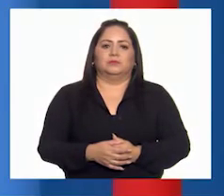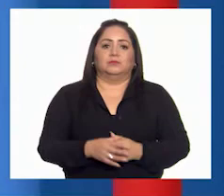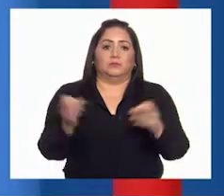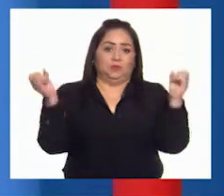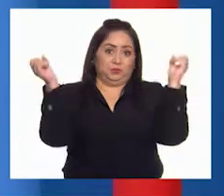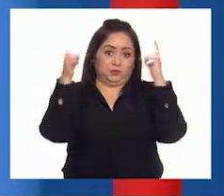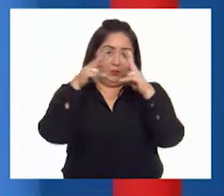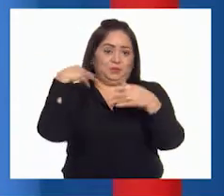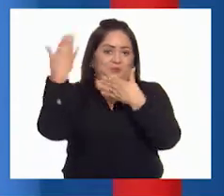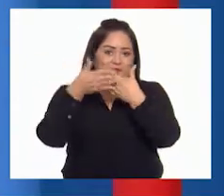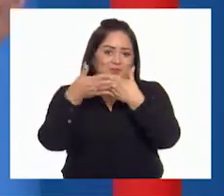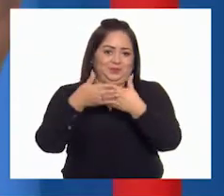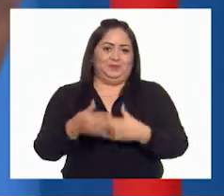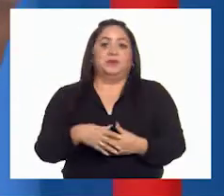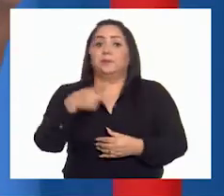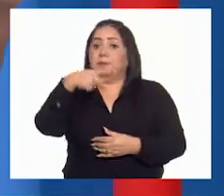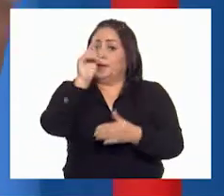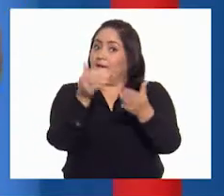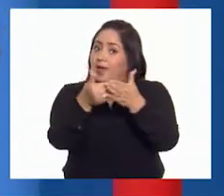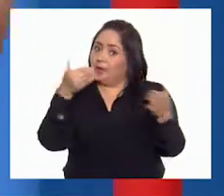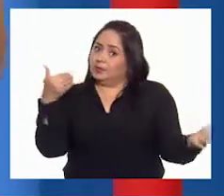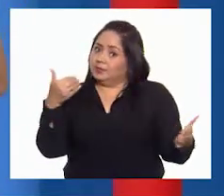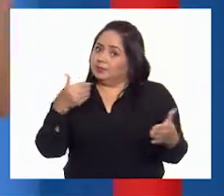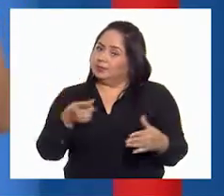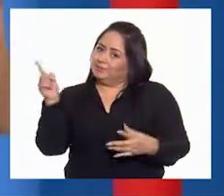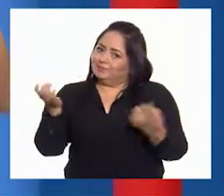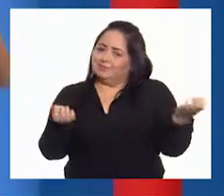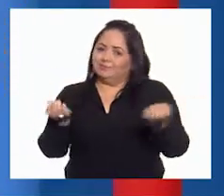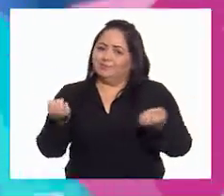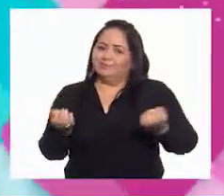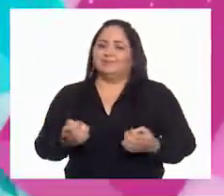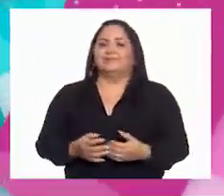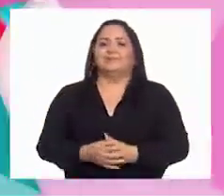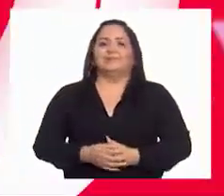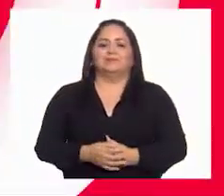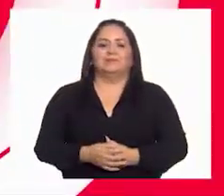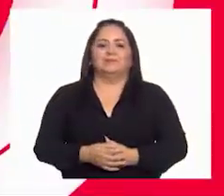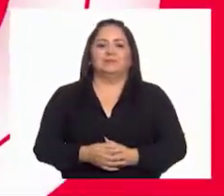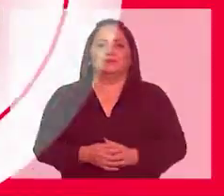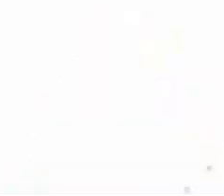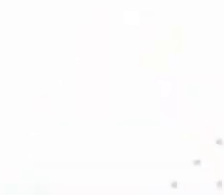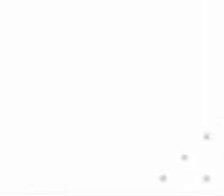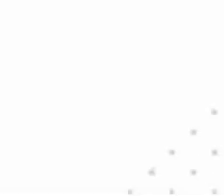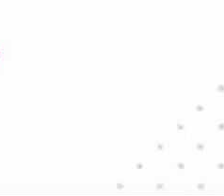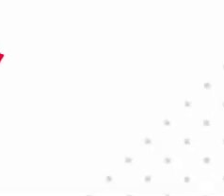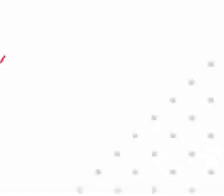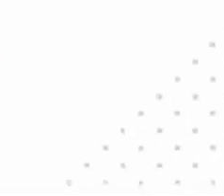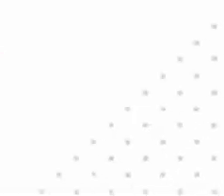Nos vemos hasta la próxima, pero antes, a movernos un poco.